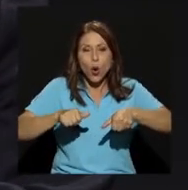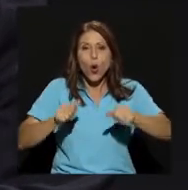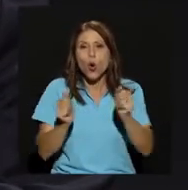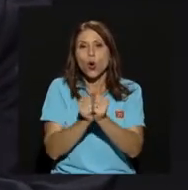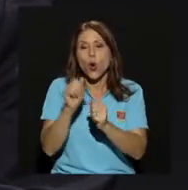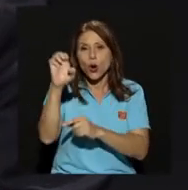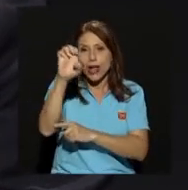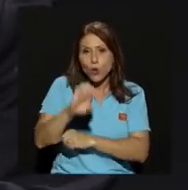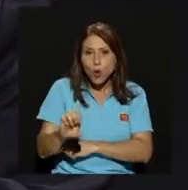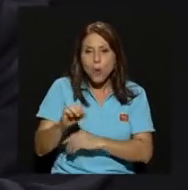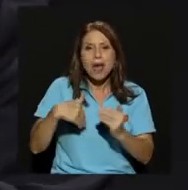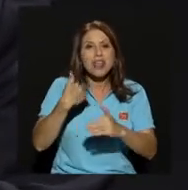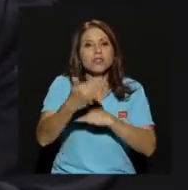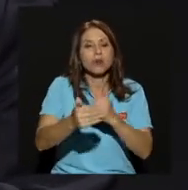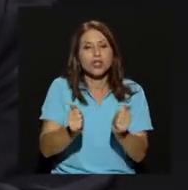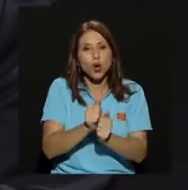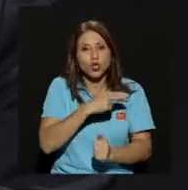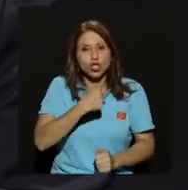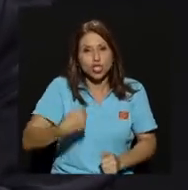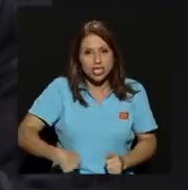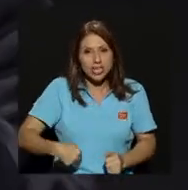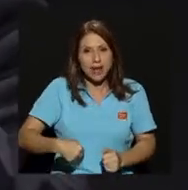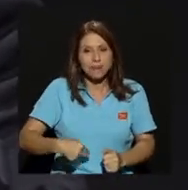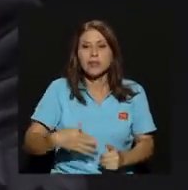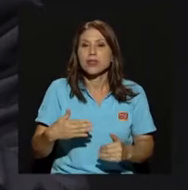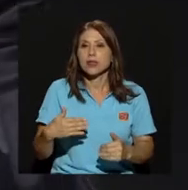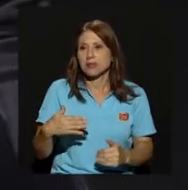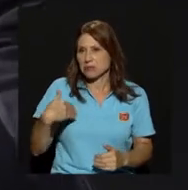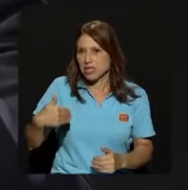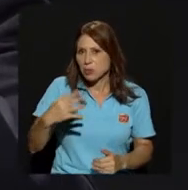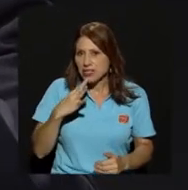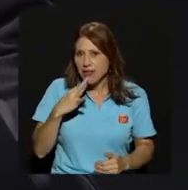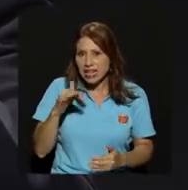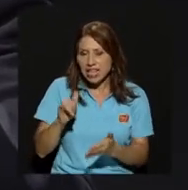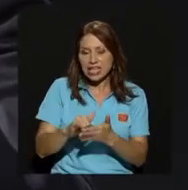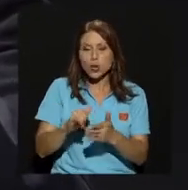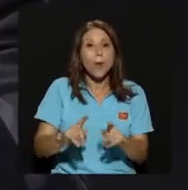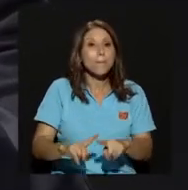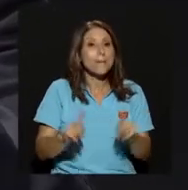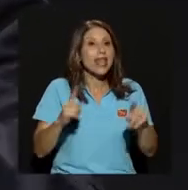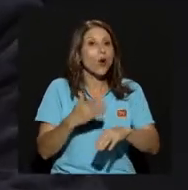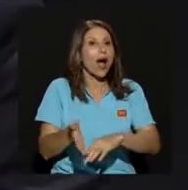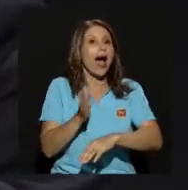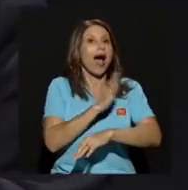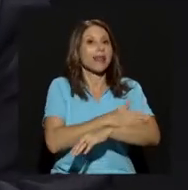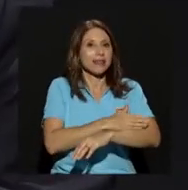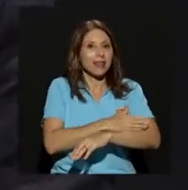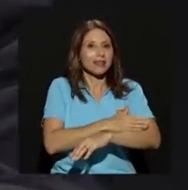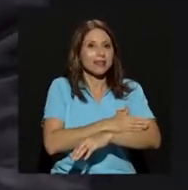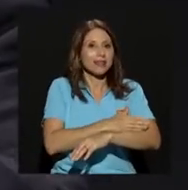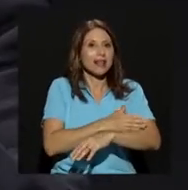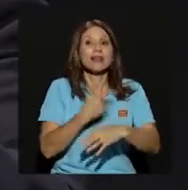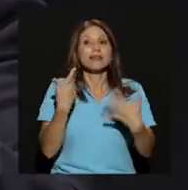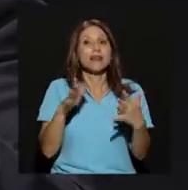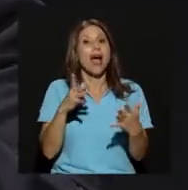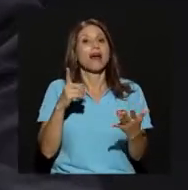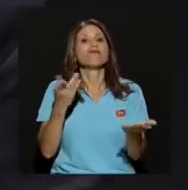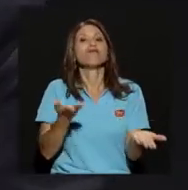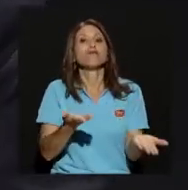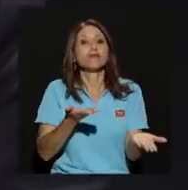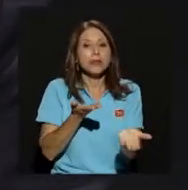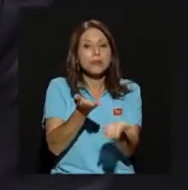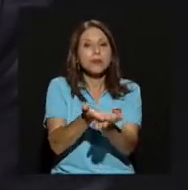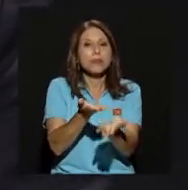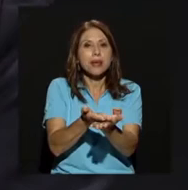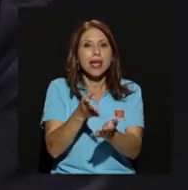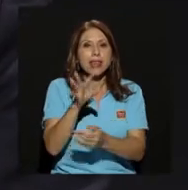y después con china después podemos hablar de eso pero antes se está estaba sobre la palestra el tlc